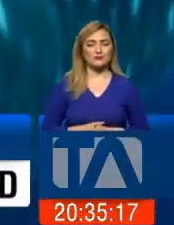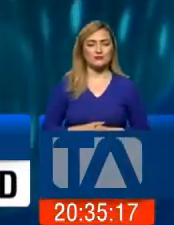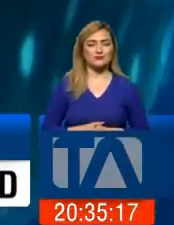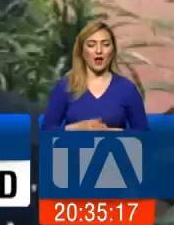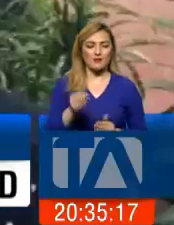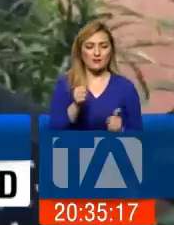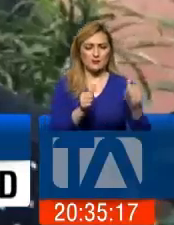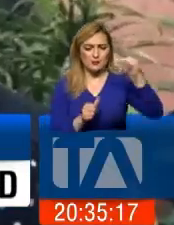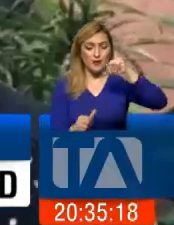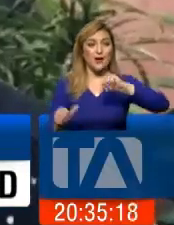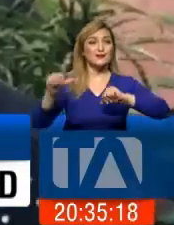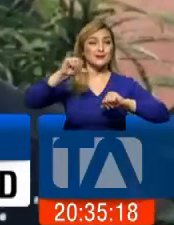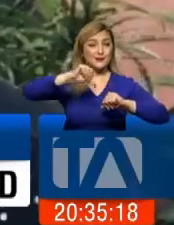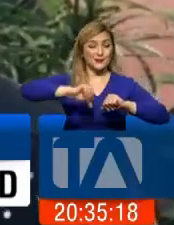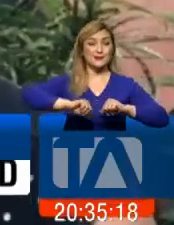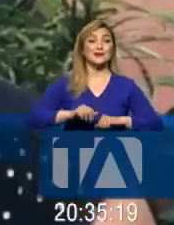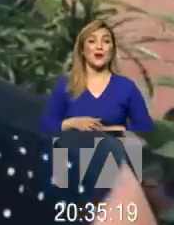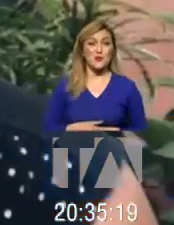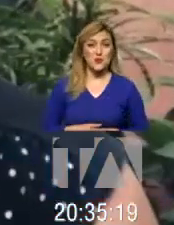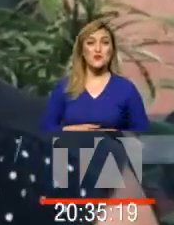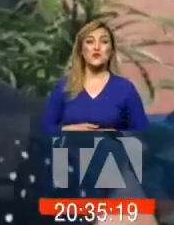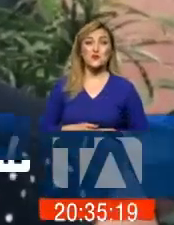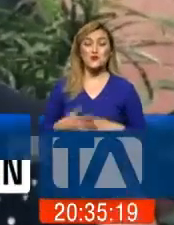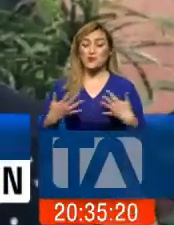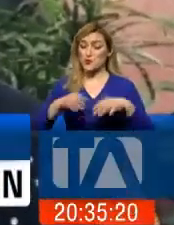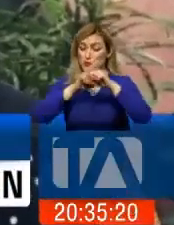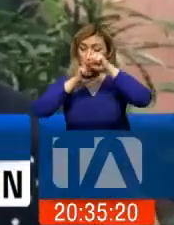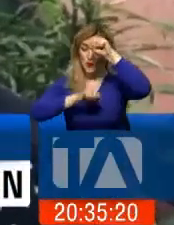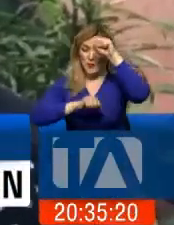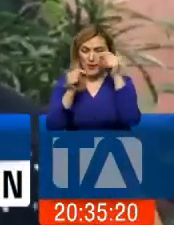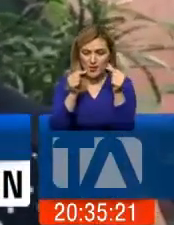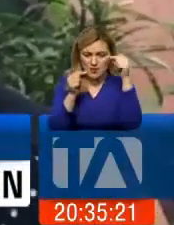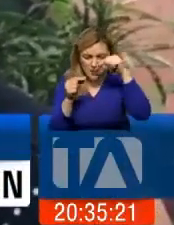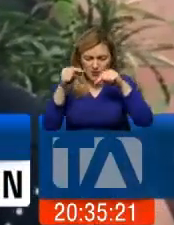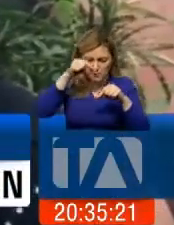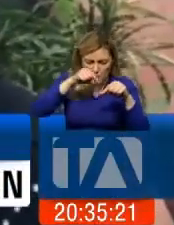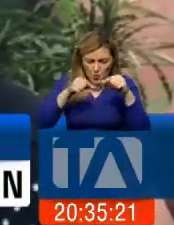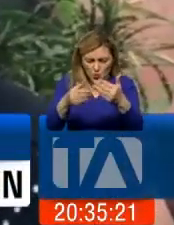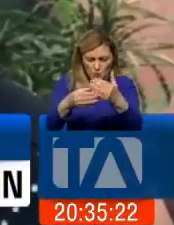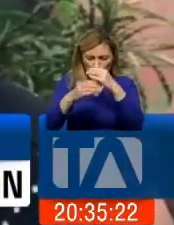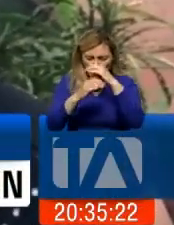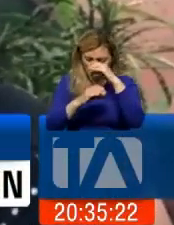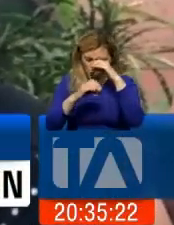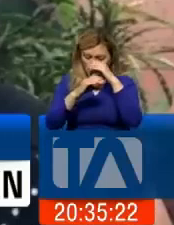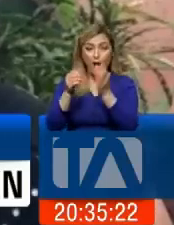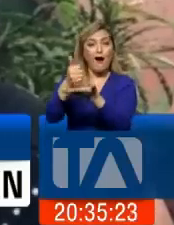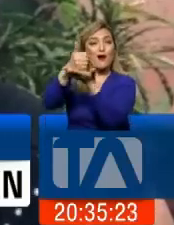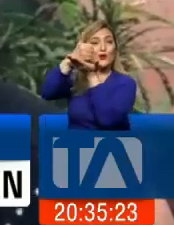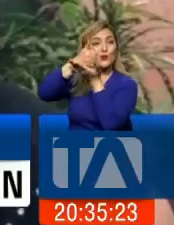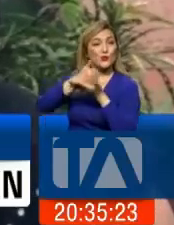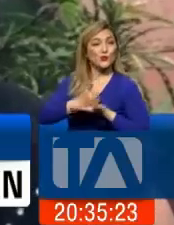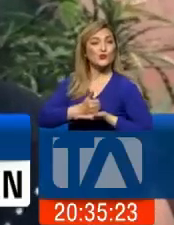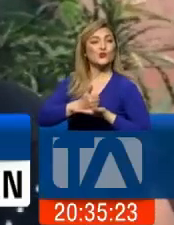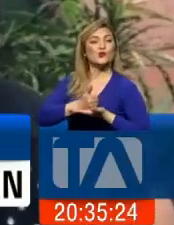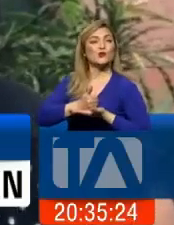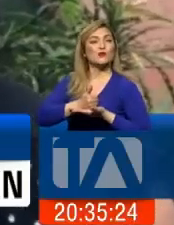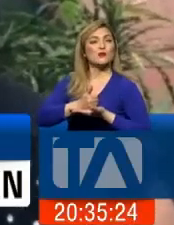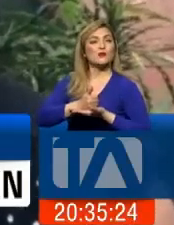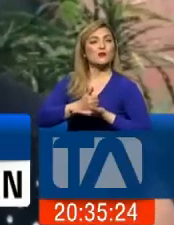la ciencia. Incluso podríamos encontrar químicos o derivados que nos ayuden a encontrar